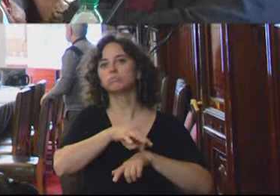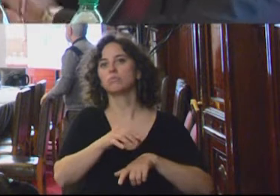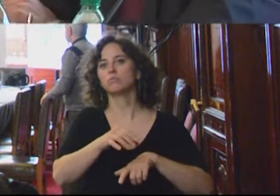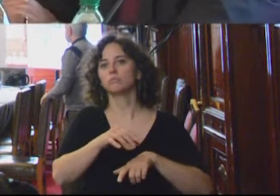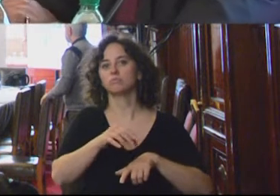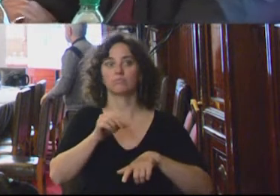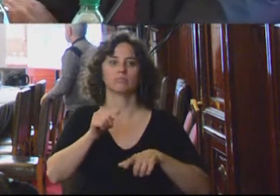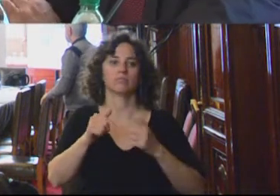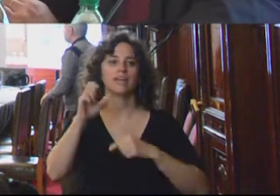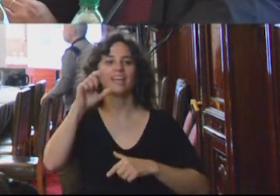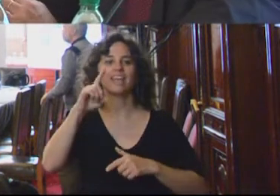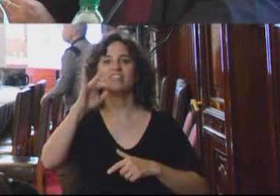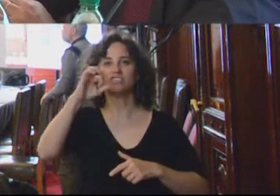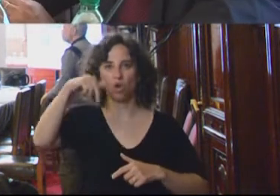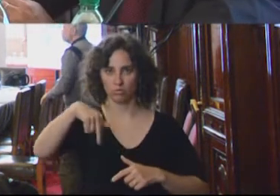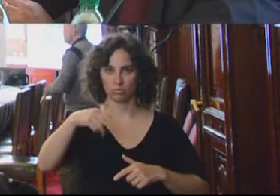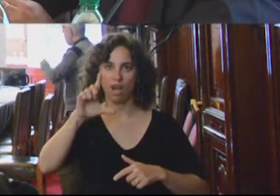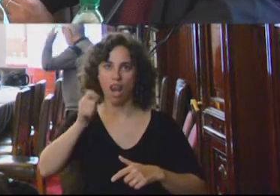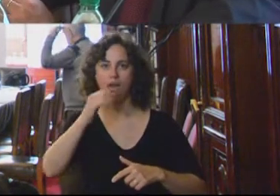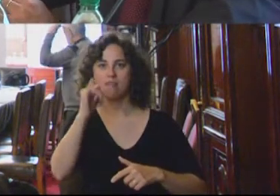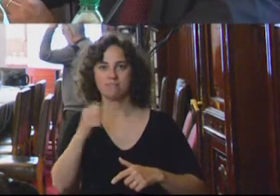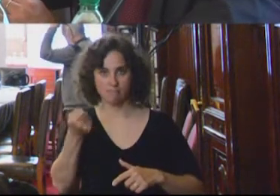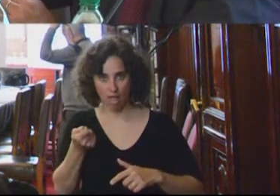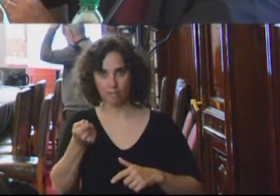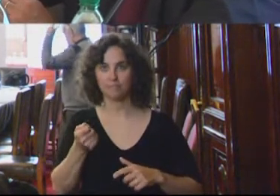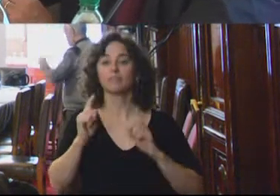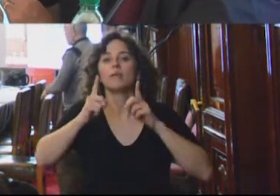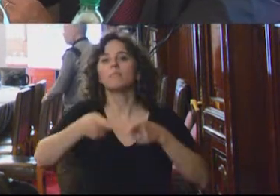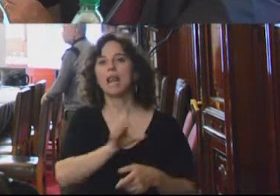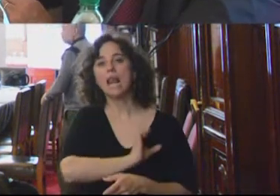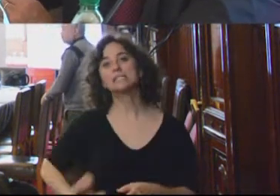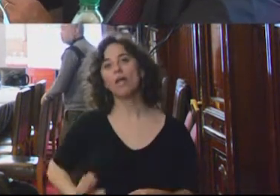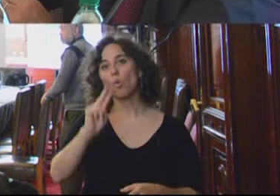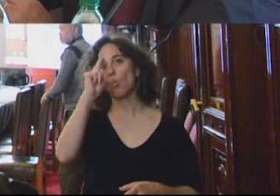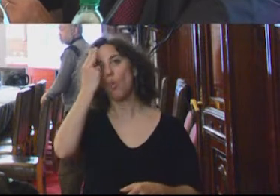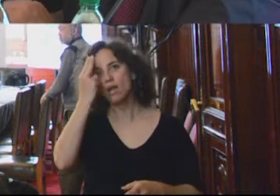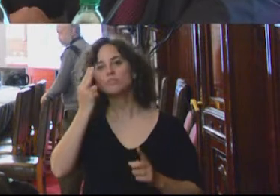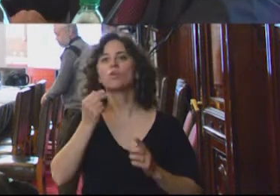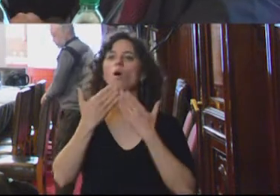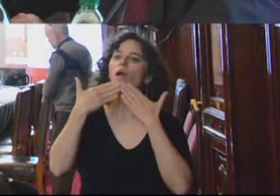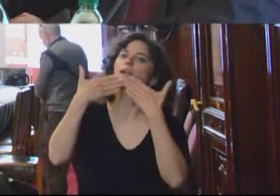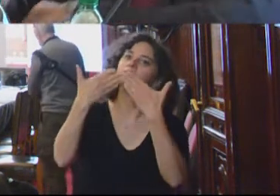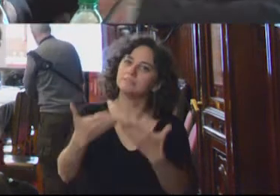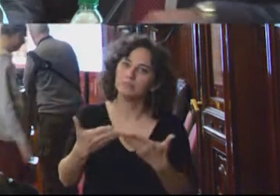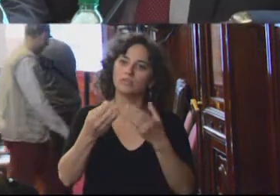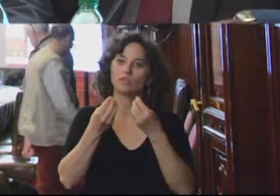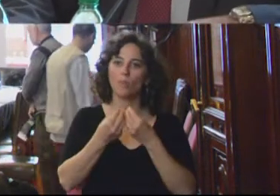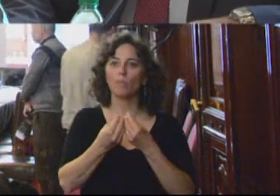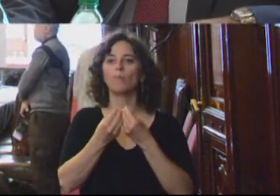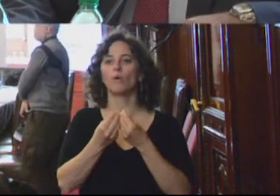Lanza. Al ilustre Estado del Uruguay, nuestro agradecimiento